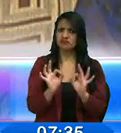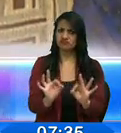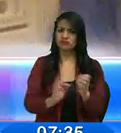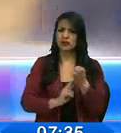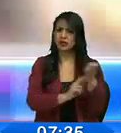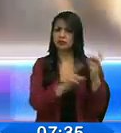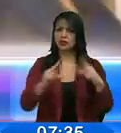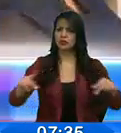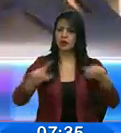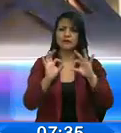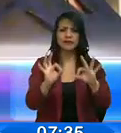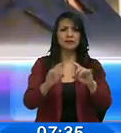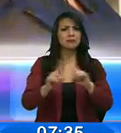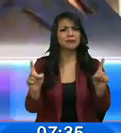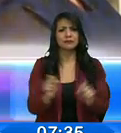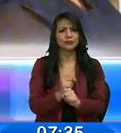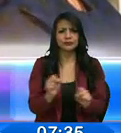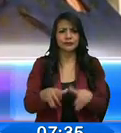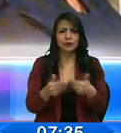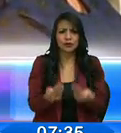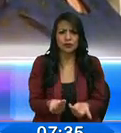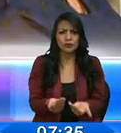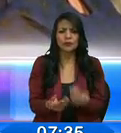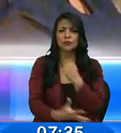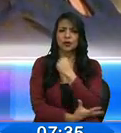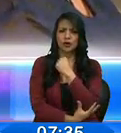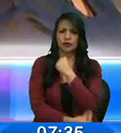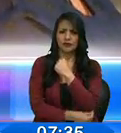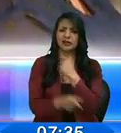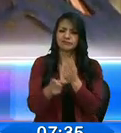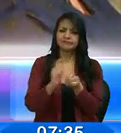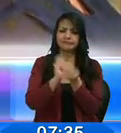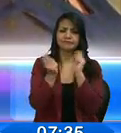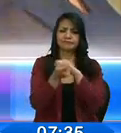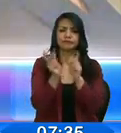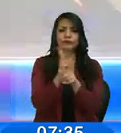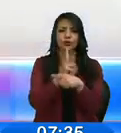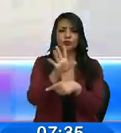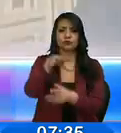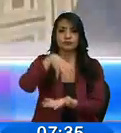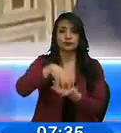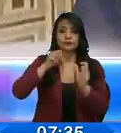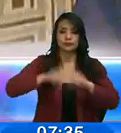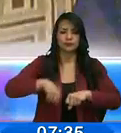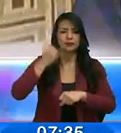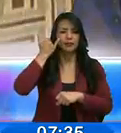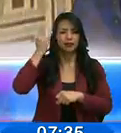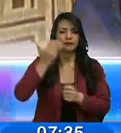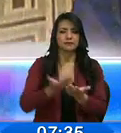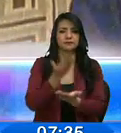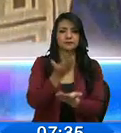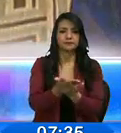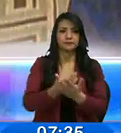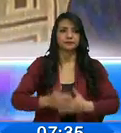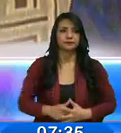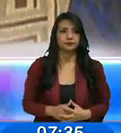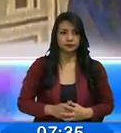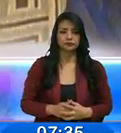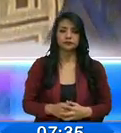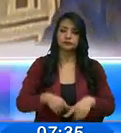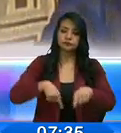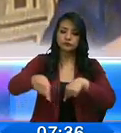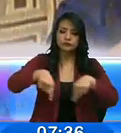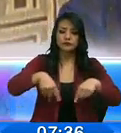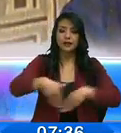recursos naturales. Espera trabajar en una infraestructura productiva para la provincia. Que implica la conectividad,